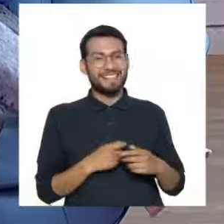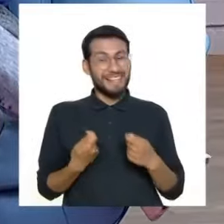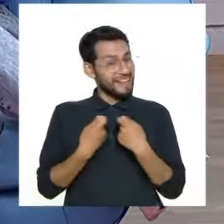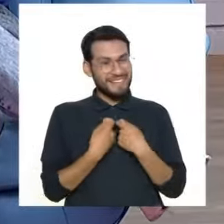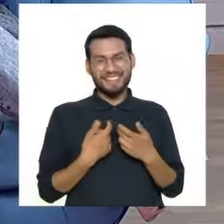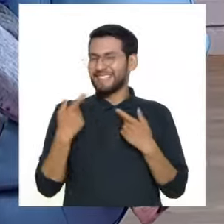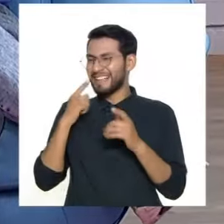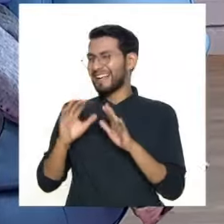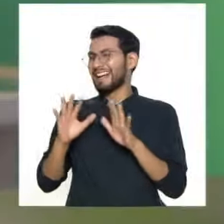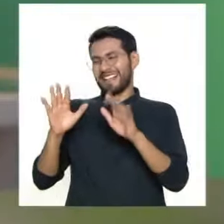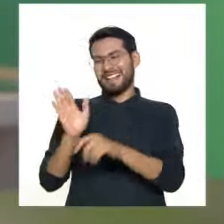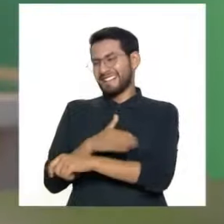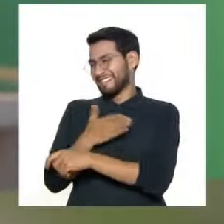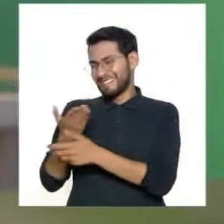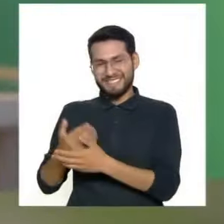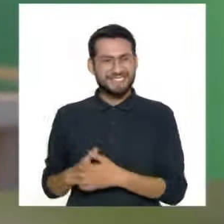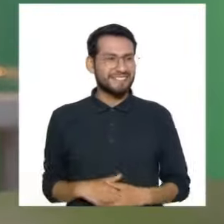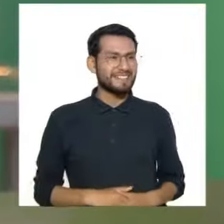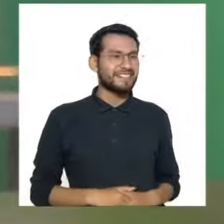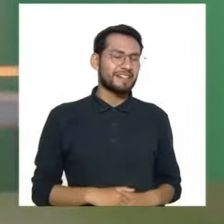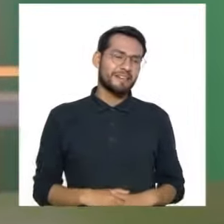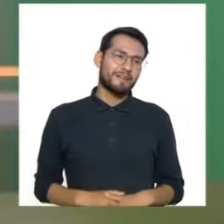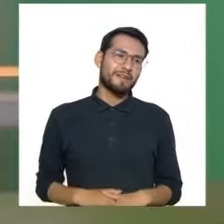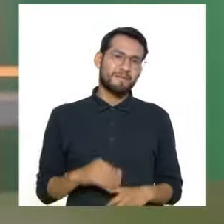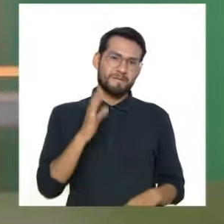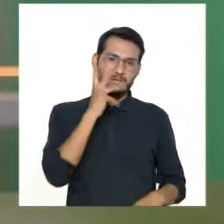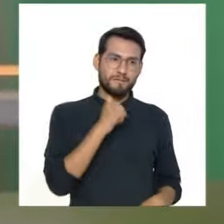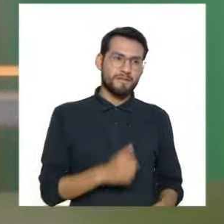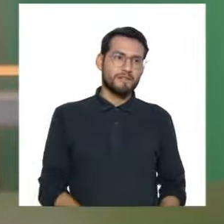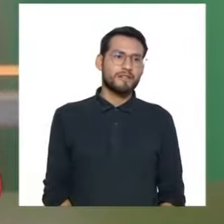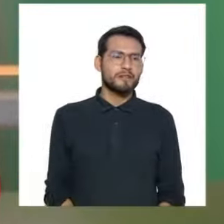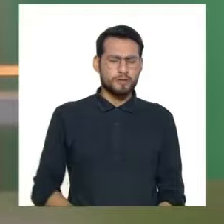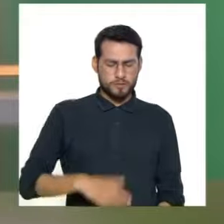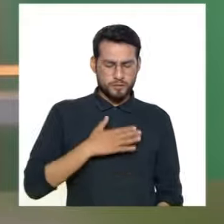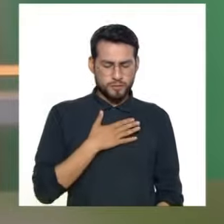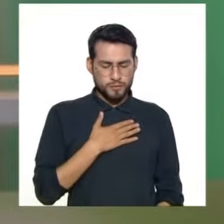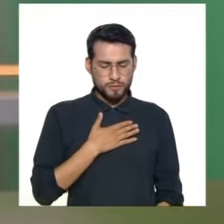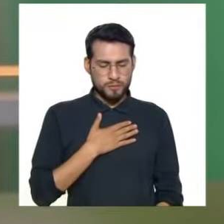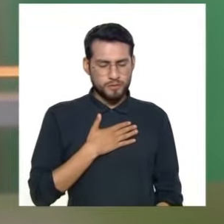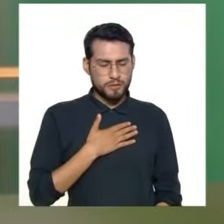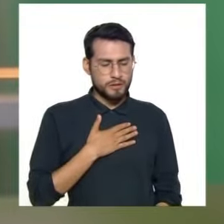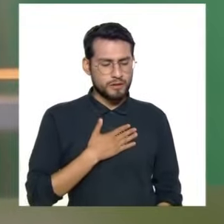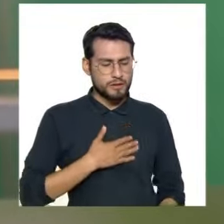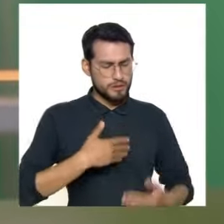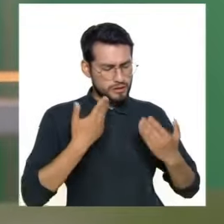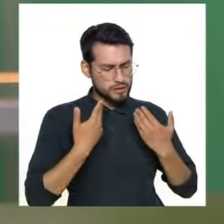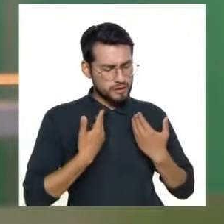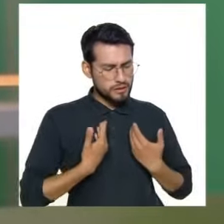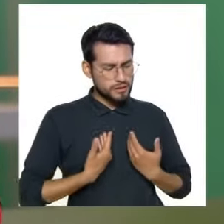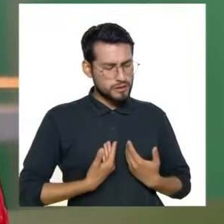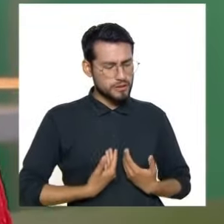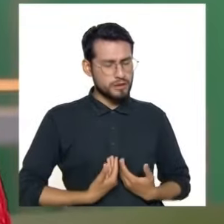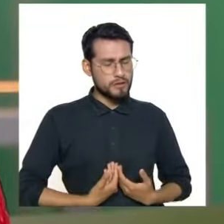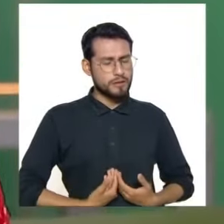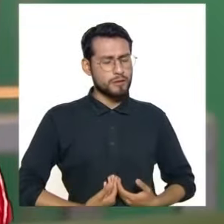maravilla la maravilla de la música Sí muy lindo Yo soy la Cata